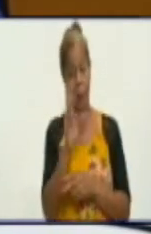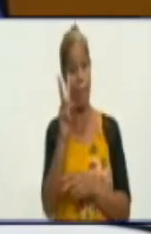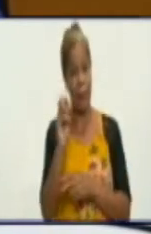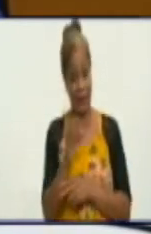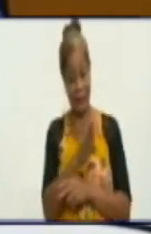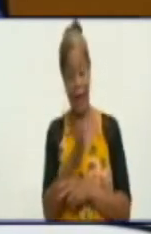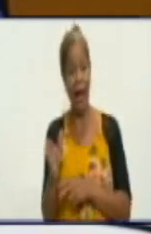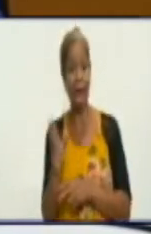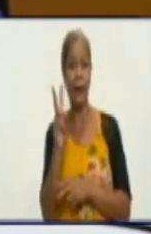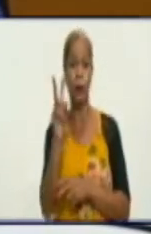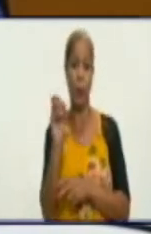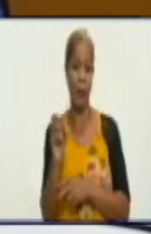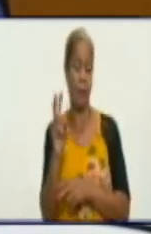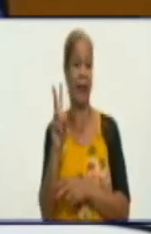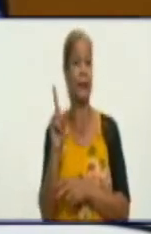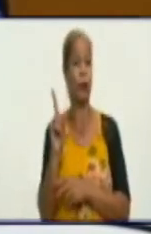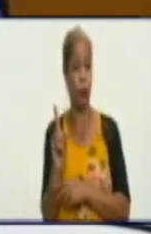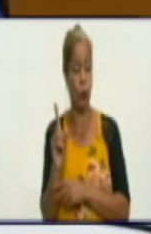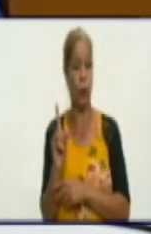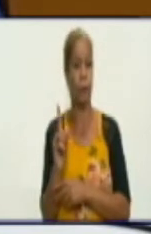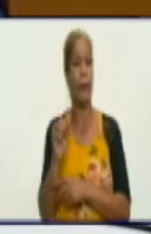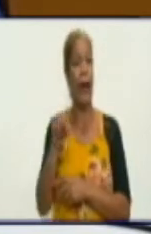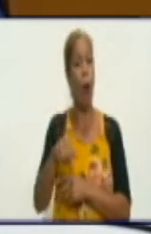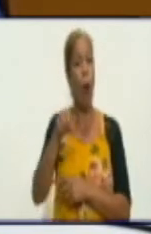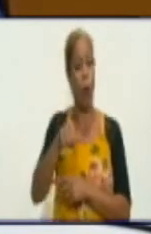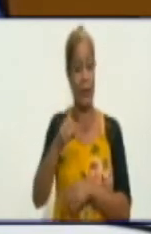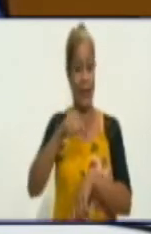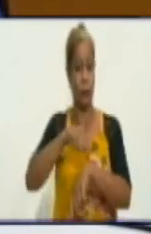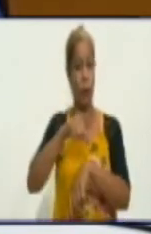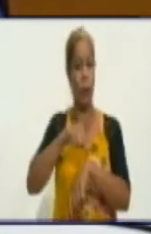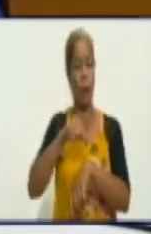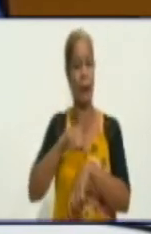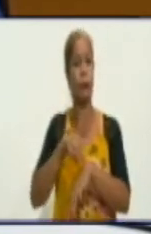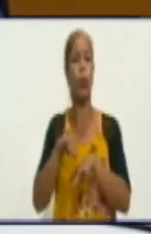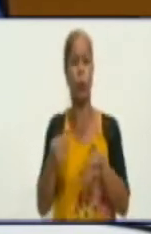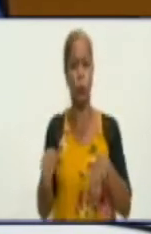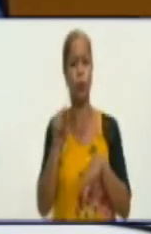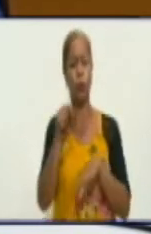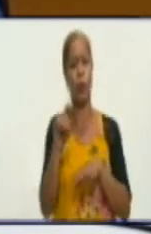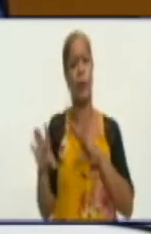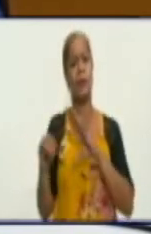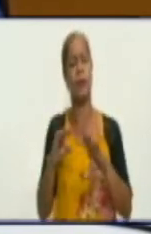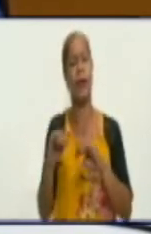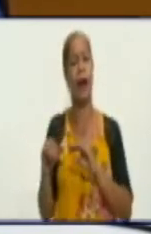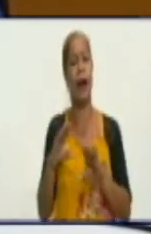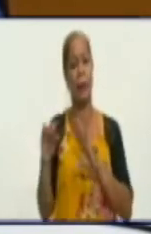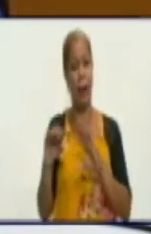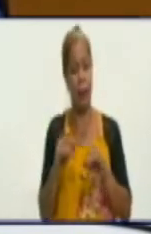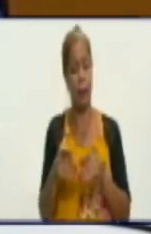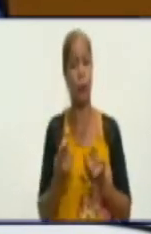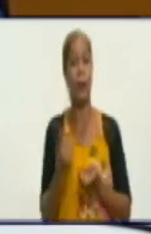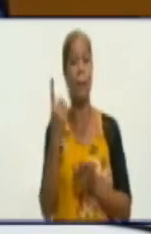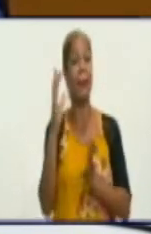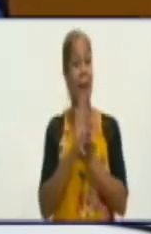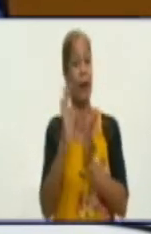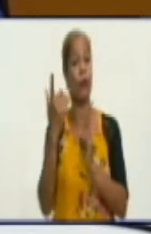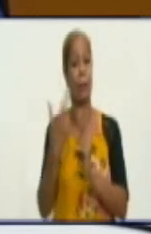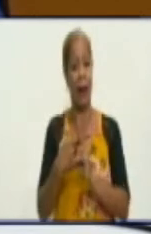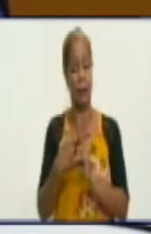al 2021. Ya hoy, en estos momentos, como bien usted decía, que el 1 de mayo va a